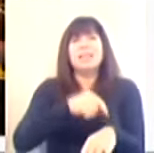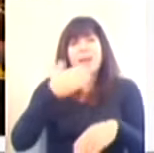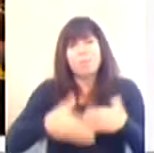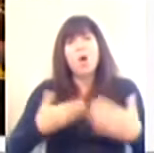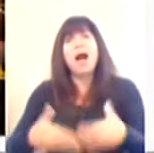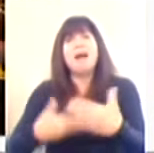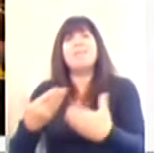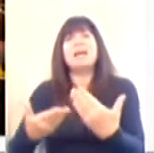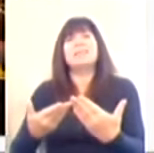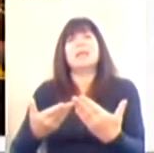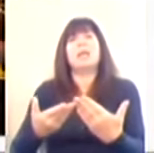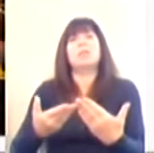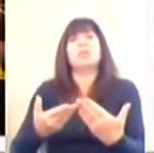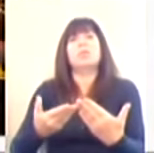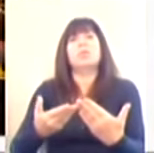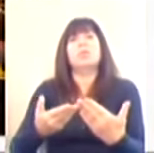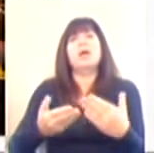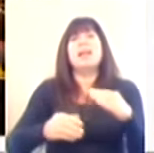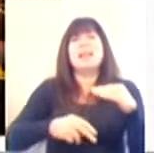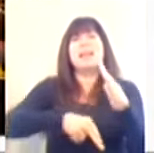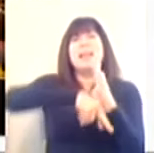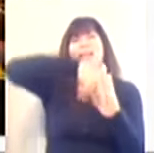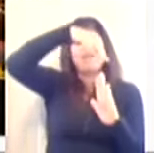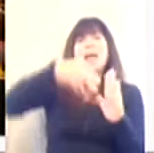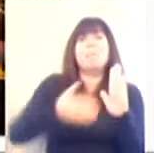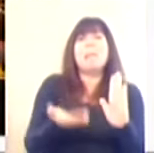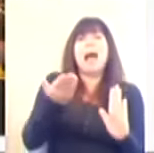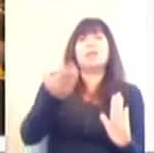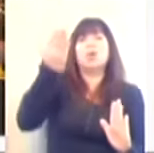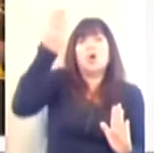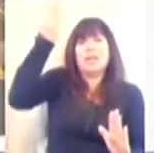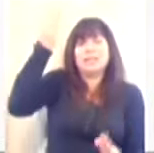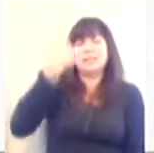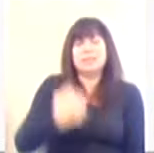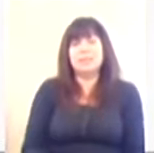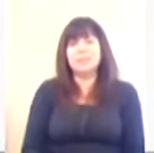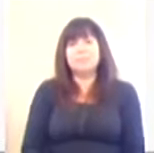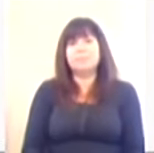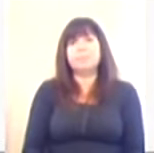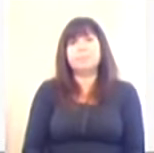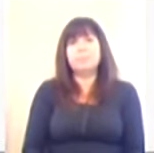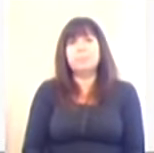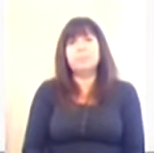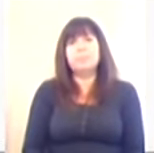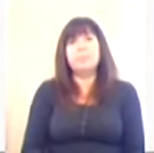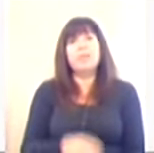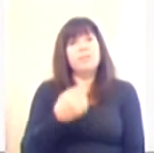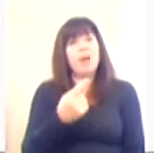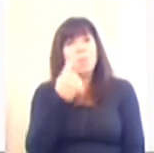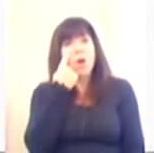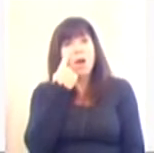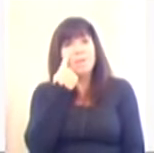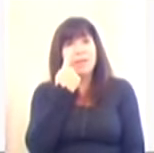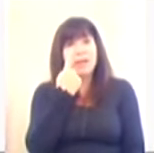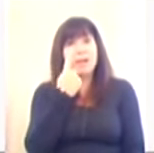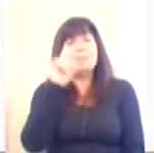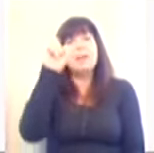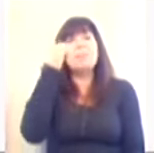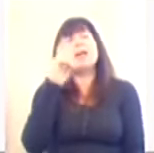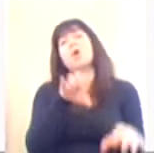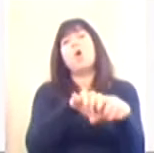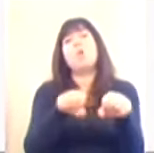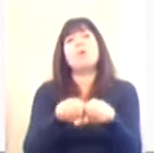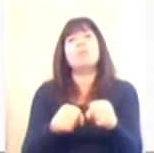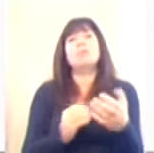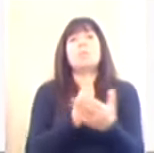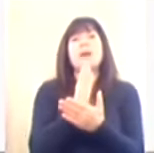a lo que incluso hace un año ya se había comprometido. Y lo que vamos a ver es que el primer compromiso cuando partimos